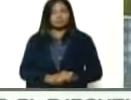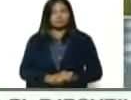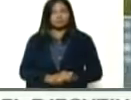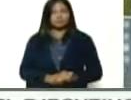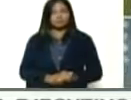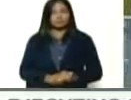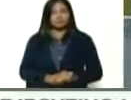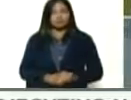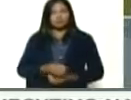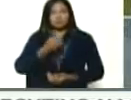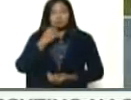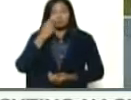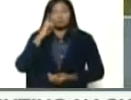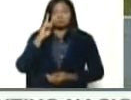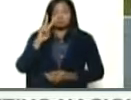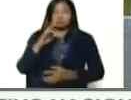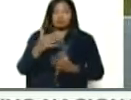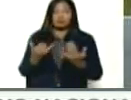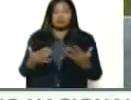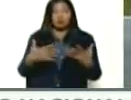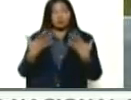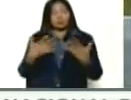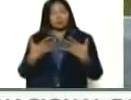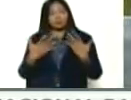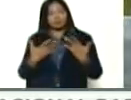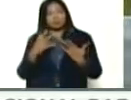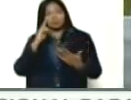bueno estaba viendo es emocionado